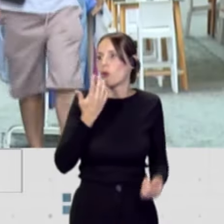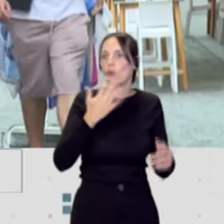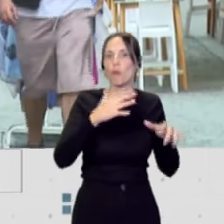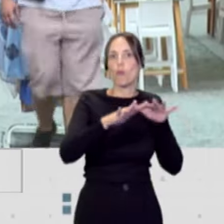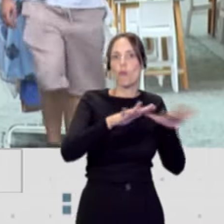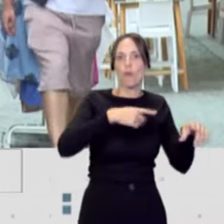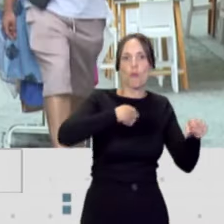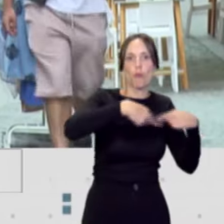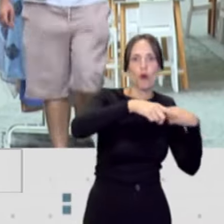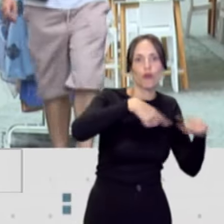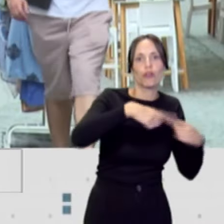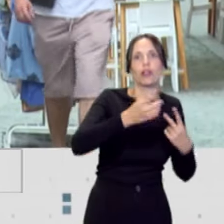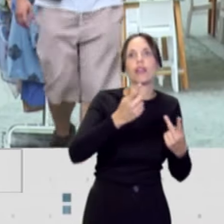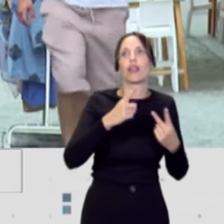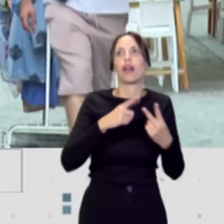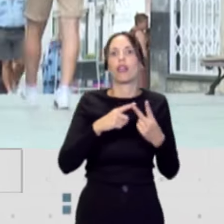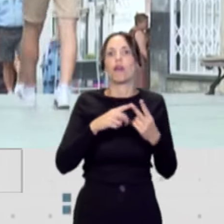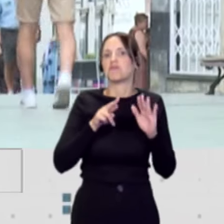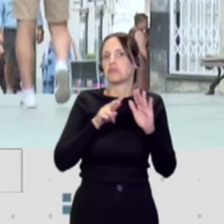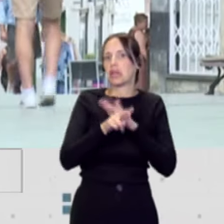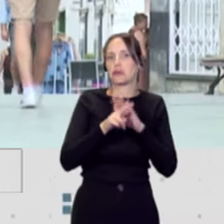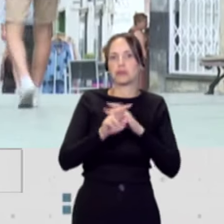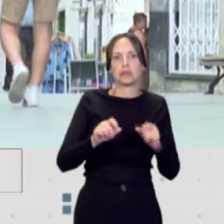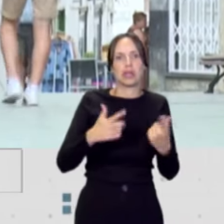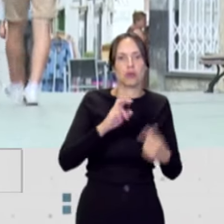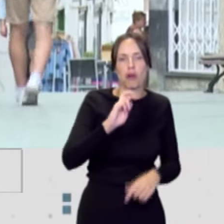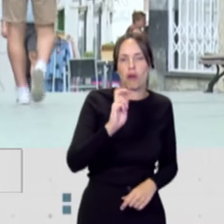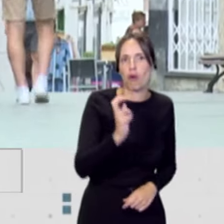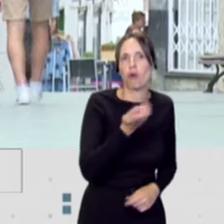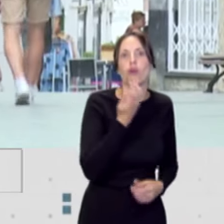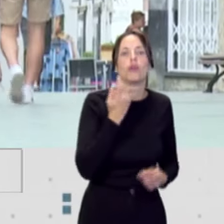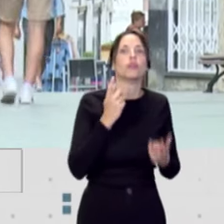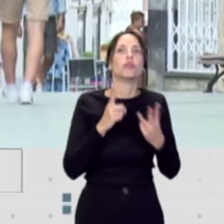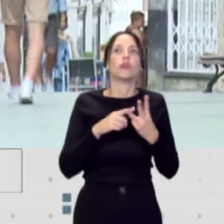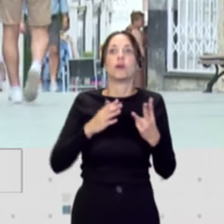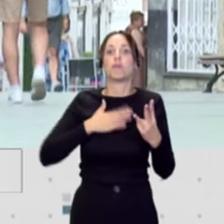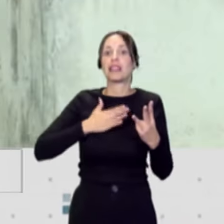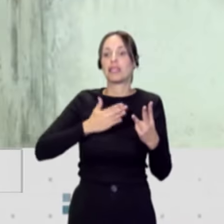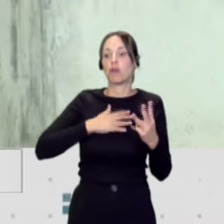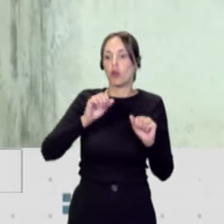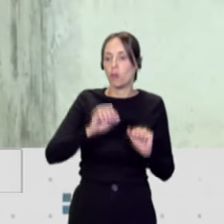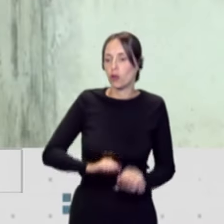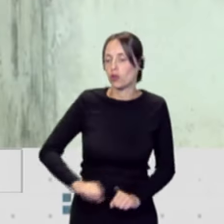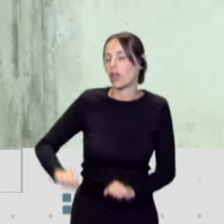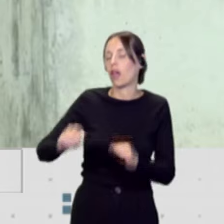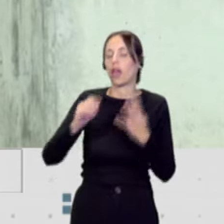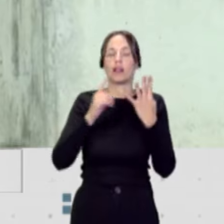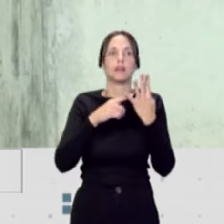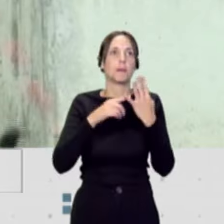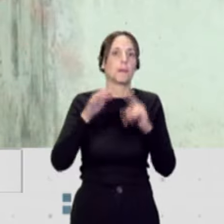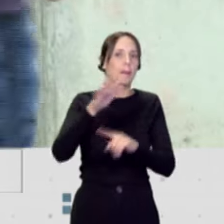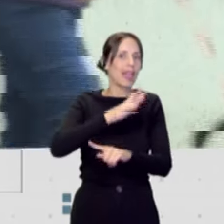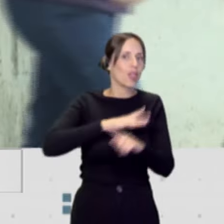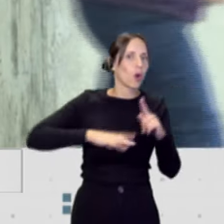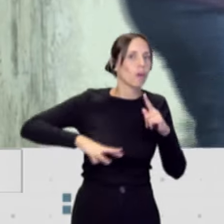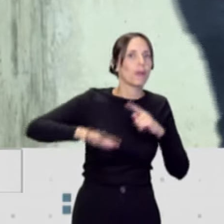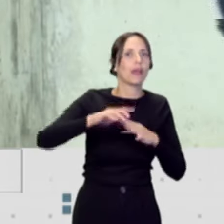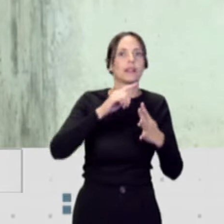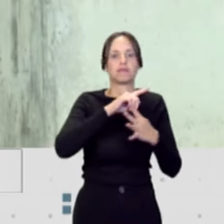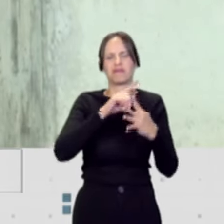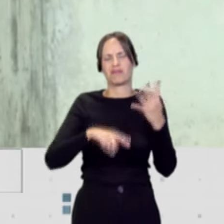hablamos de otros recursos naturales, de protección obviamente del patrimonio, del medio ambiente, que obviamente eso deben ser